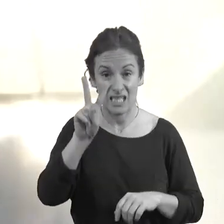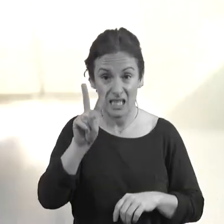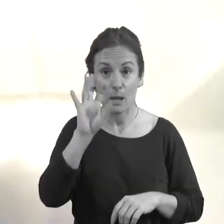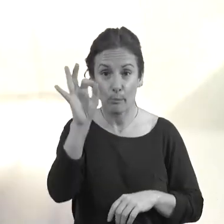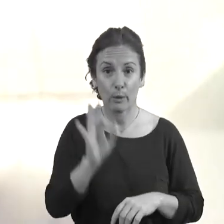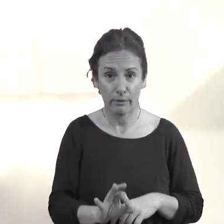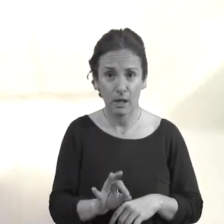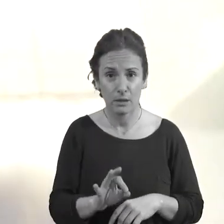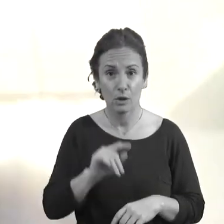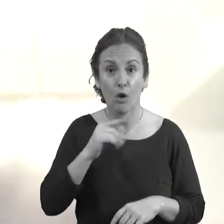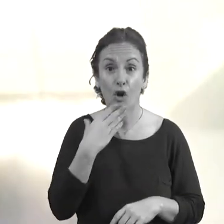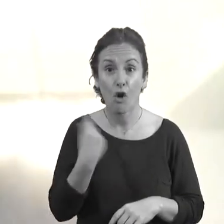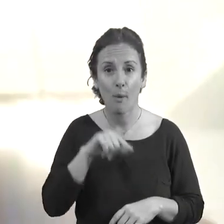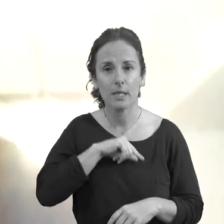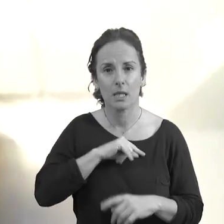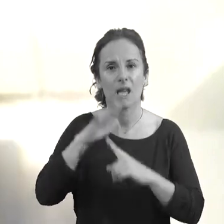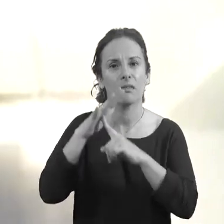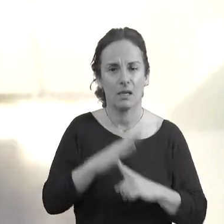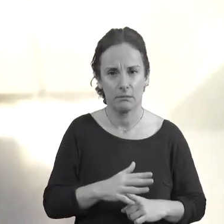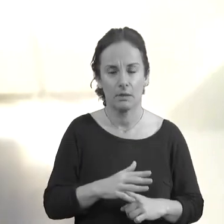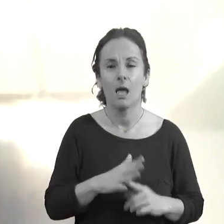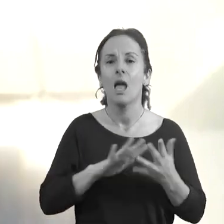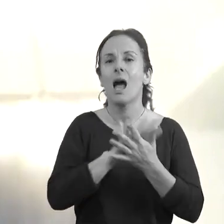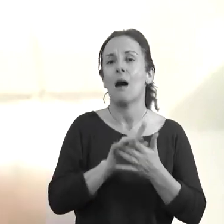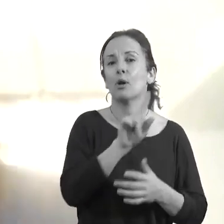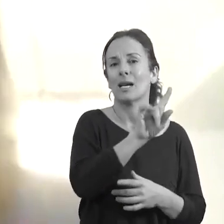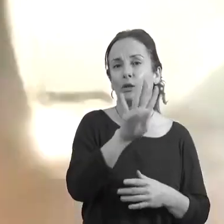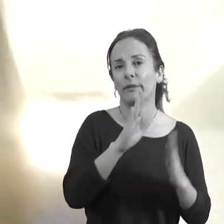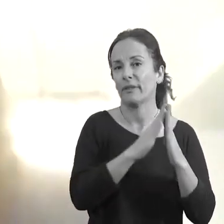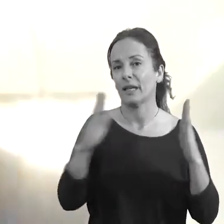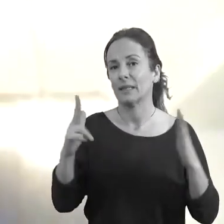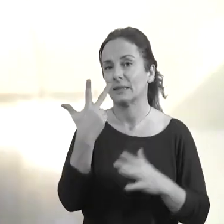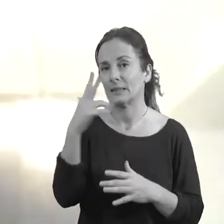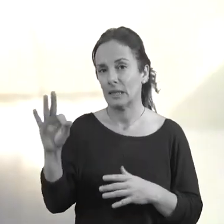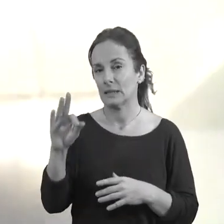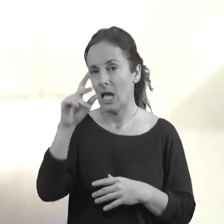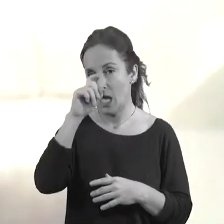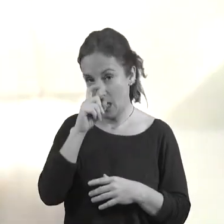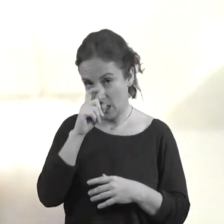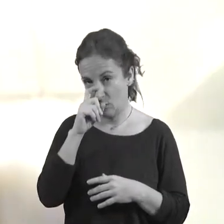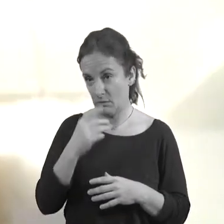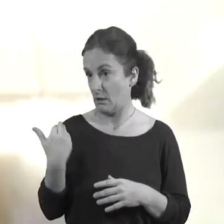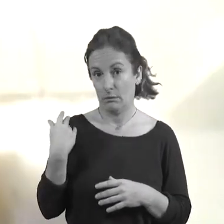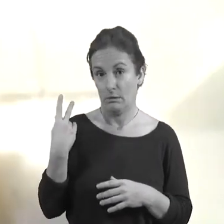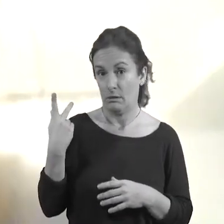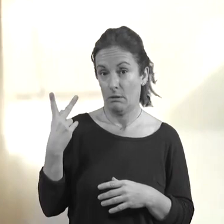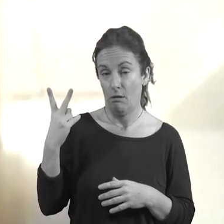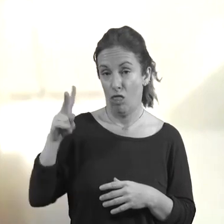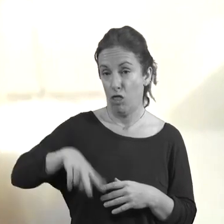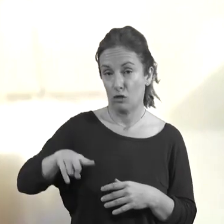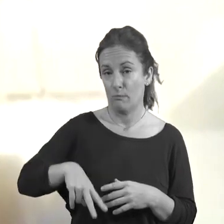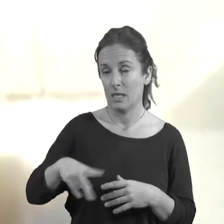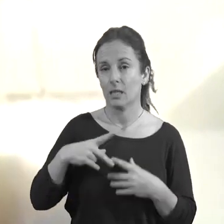hecho de ser LGTBI. Estamos hablando de jóvenes entre 14 y 30 años, ¿no? Ahora, hace un par de meses que contestaron. Con lo cual